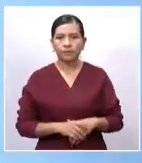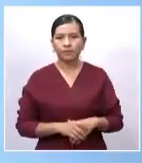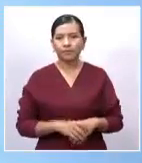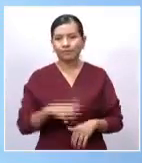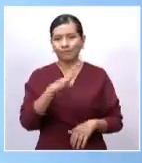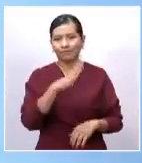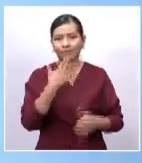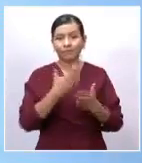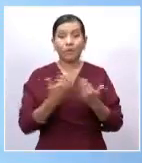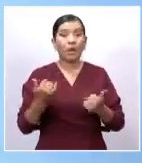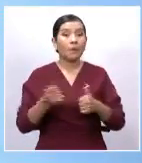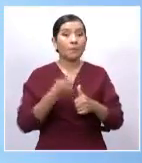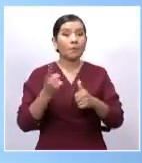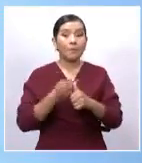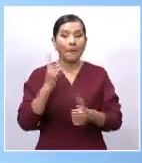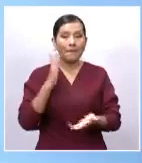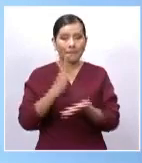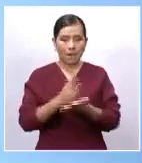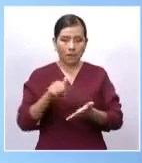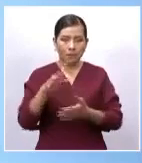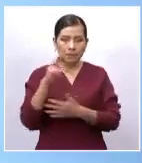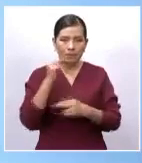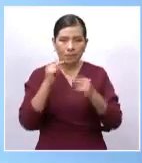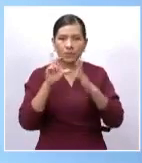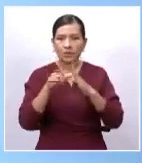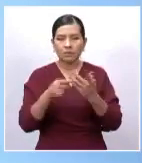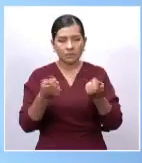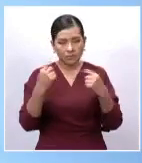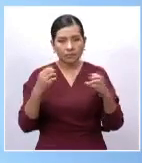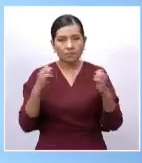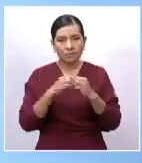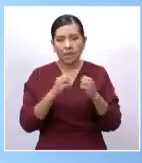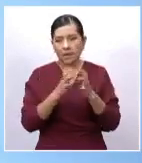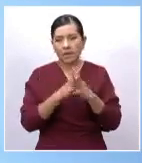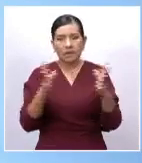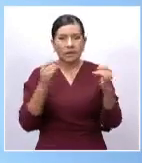Permítanos realizar una pausa, la primera en BTV Noticias. Enseguida retornamos con mucha más información.